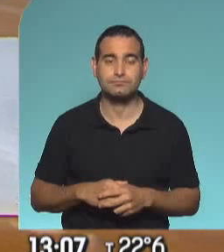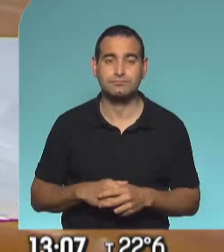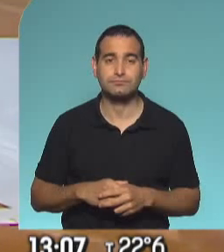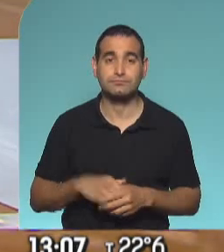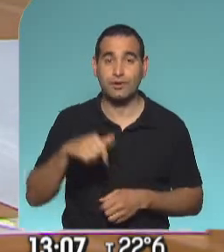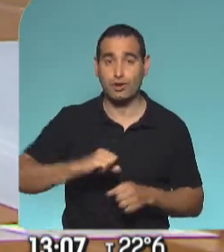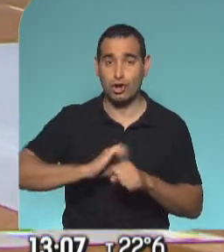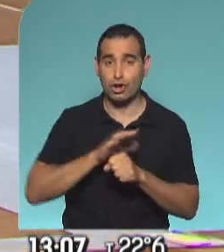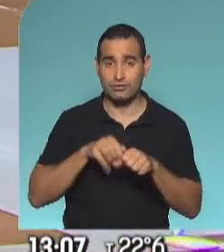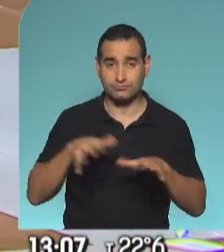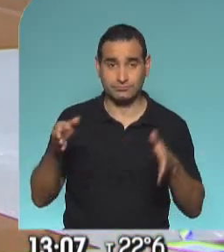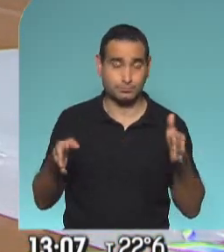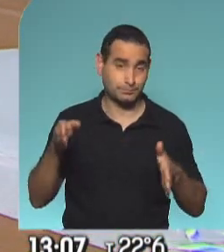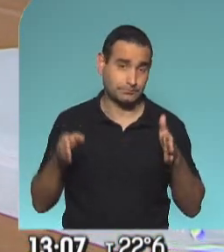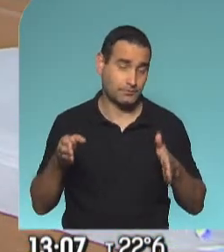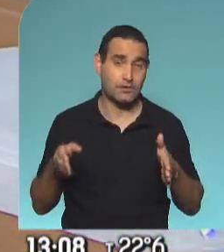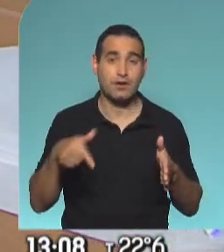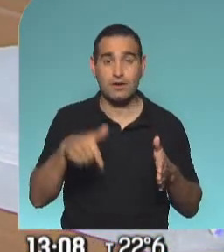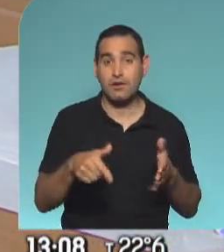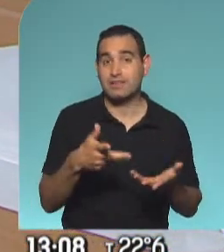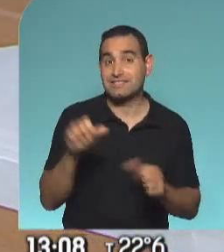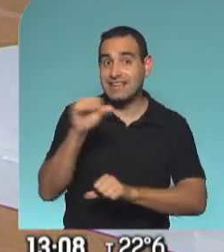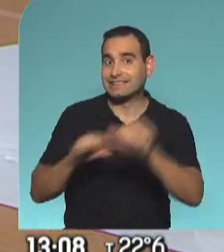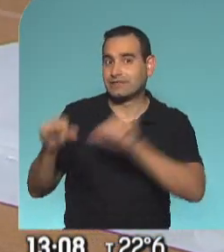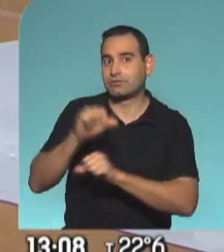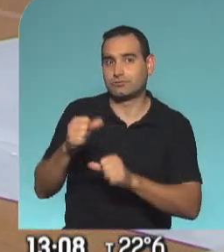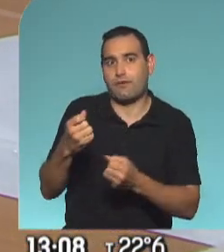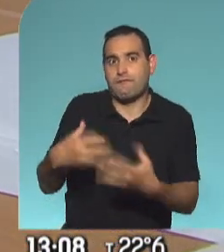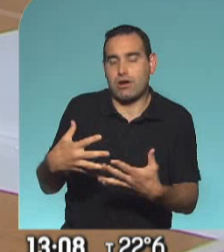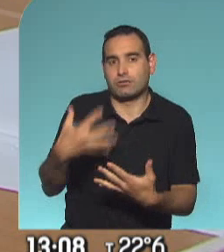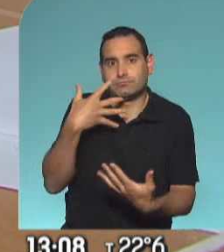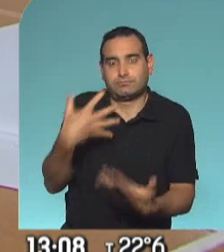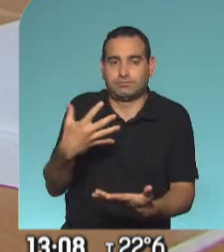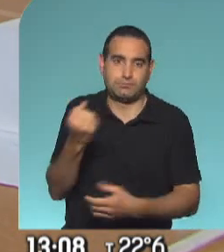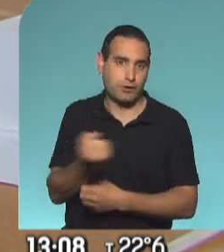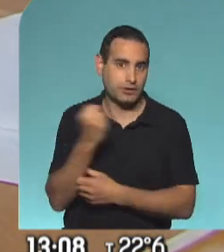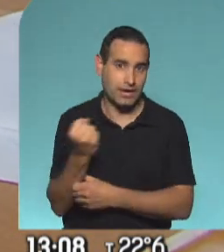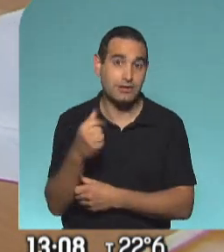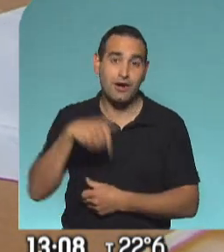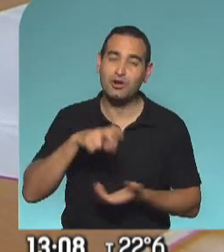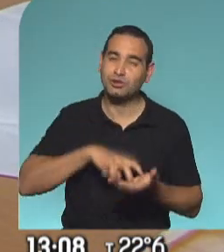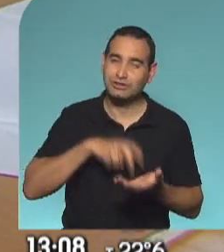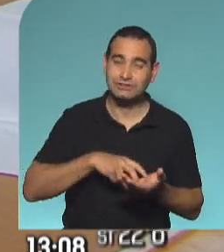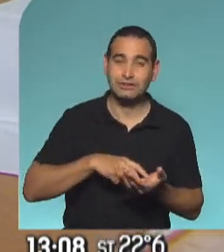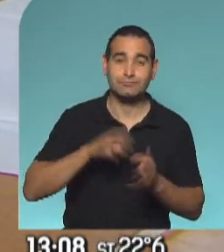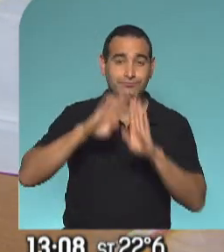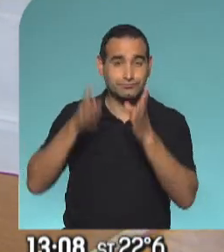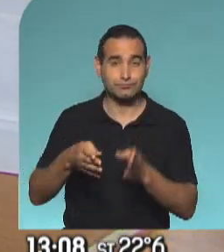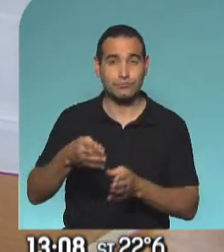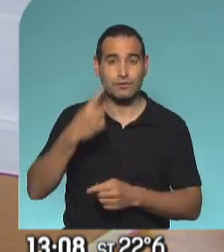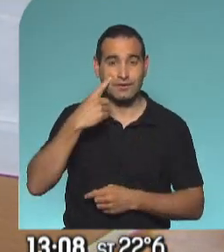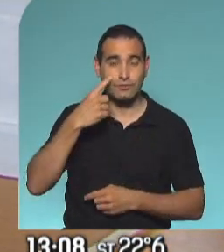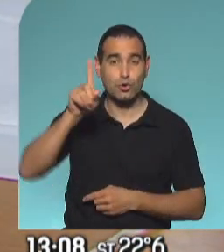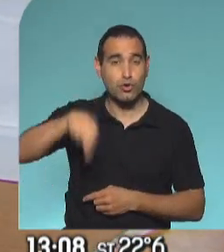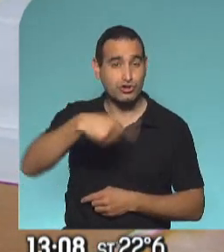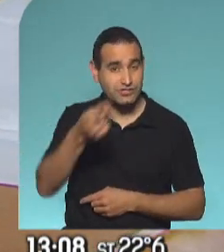Durante esta pandemia se revalorizó el rol de los científicos argentinos y esta noticia, bueno, se suma a eso porque el CONICET fue